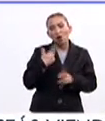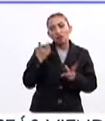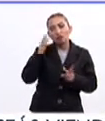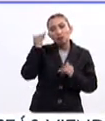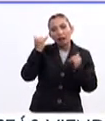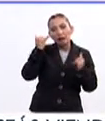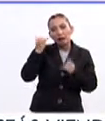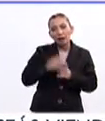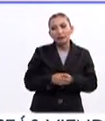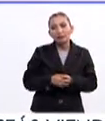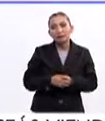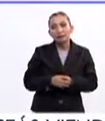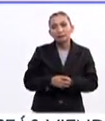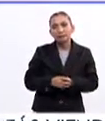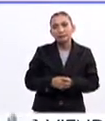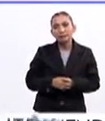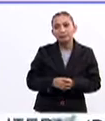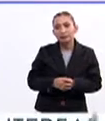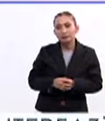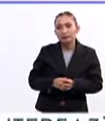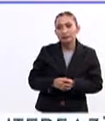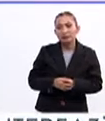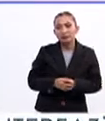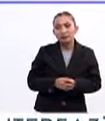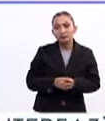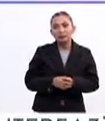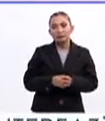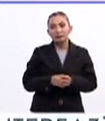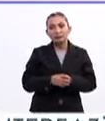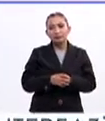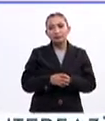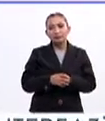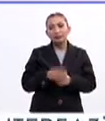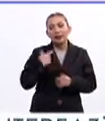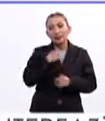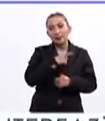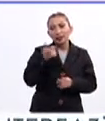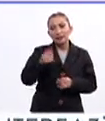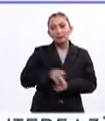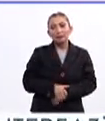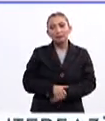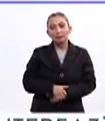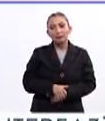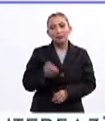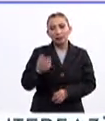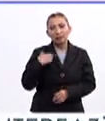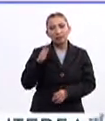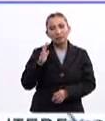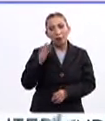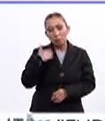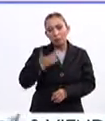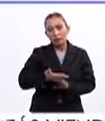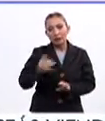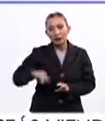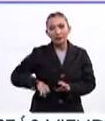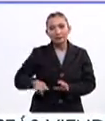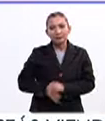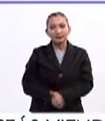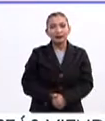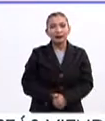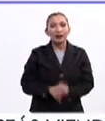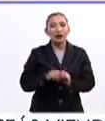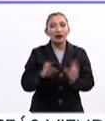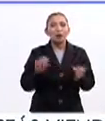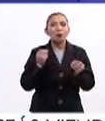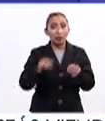con esa idea. Así yo es. tengo presente a hacer así. Entonces eso me parece muy interesante.